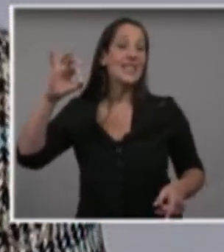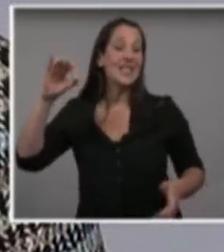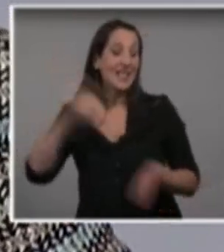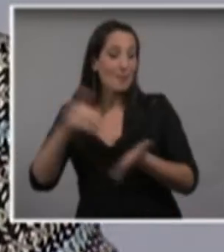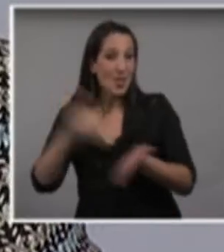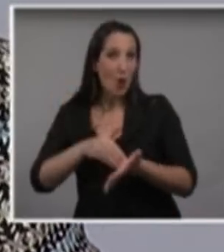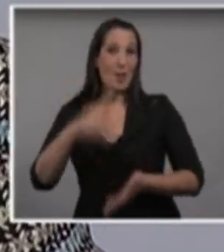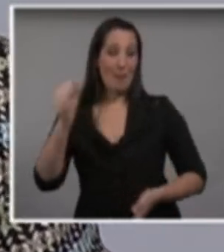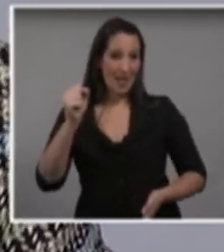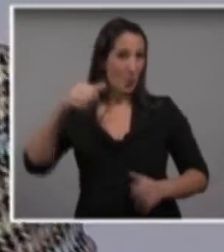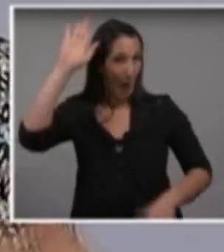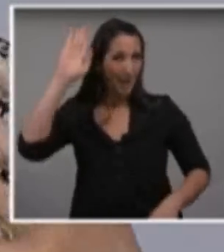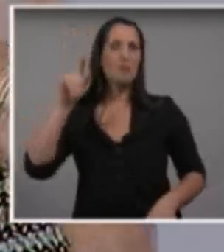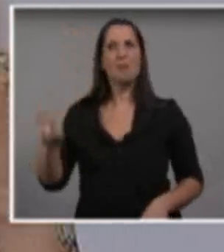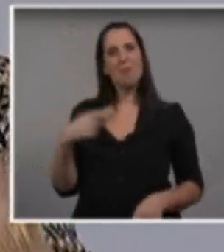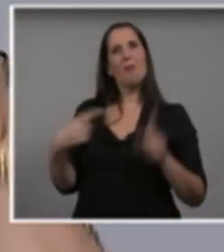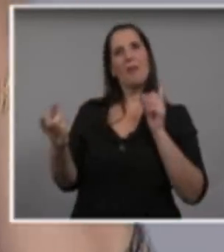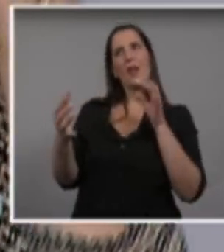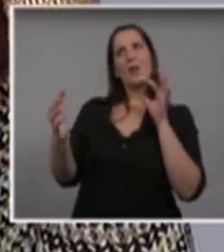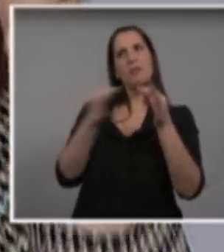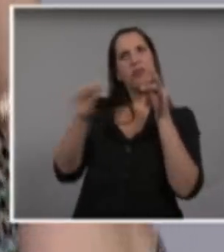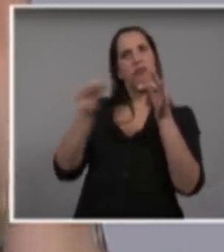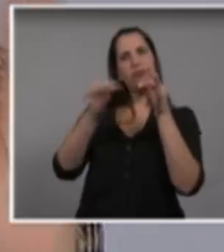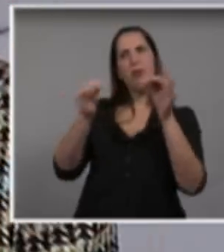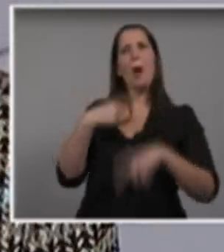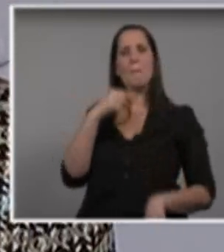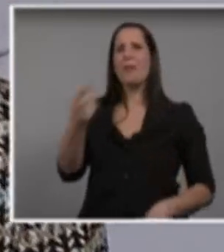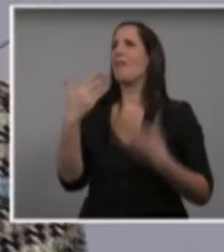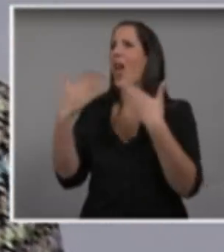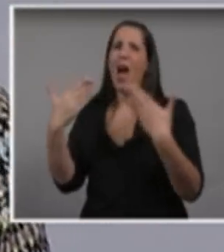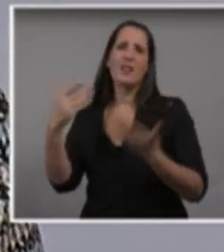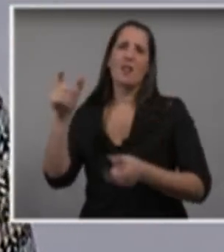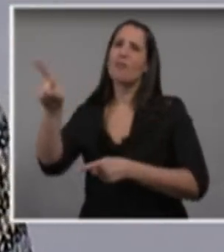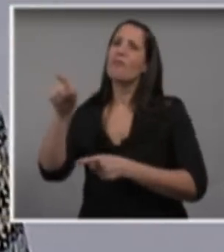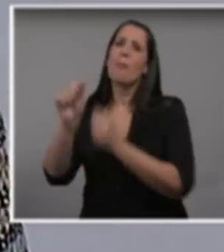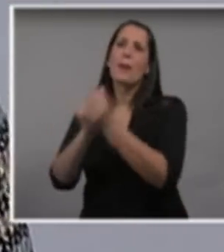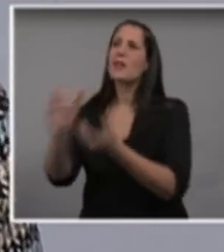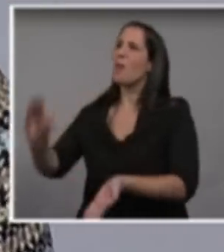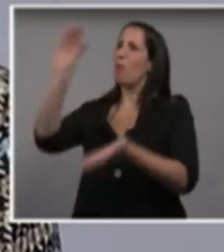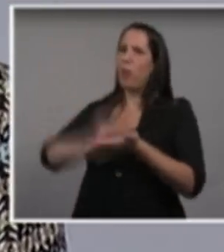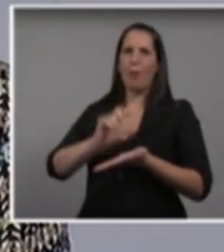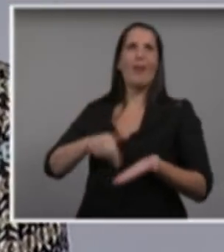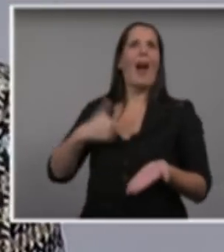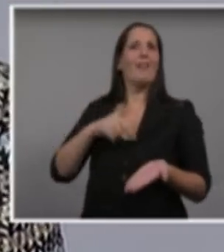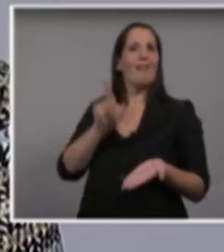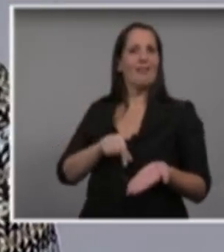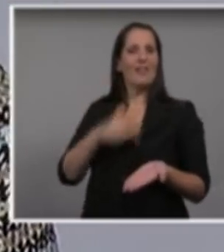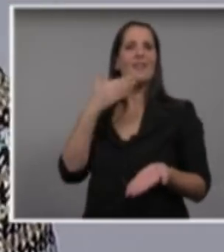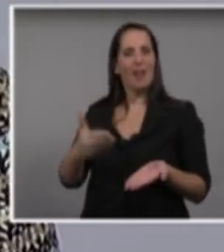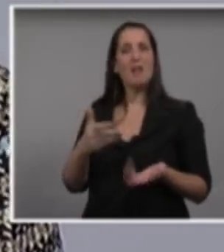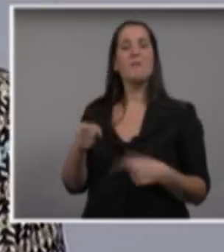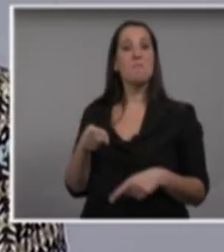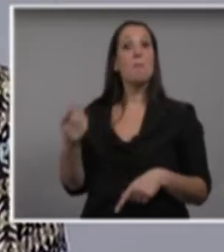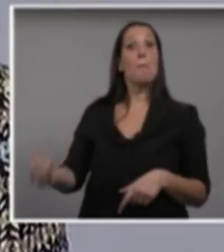a hablar, le pregunté, le agradecí la inversión de su empresa en nuestro país. Y ahí me